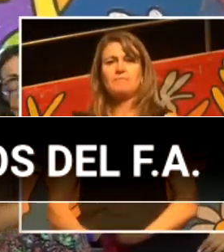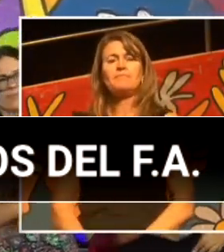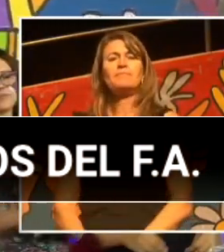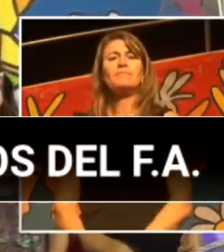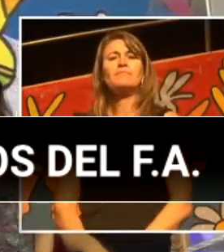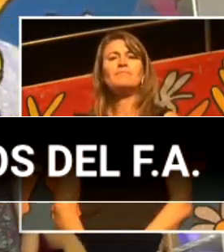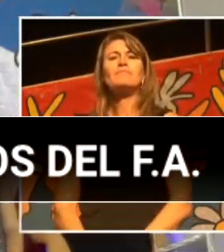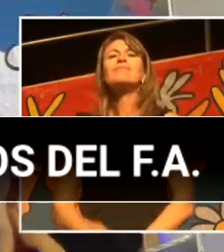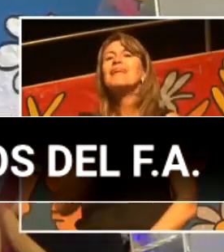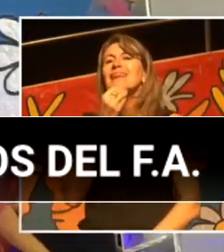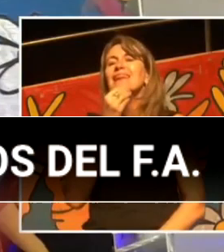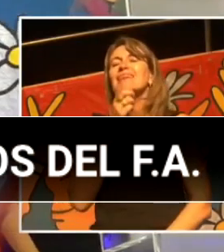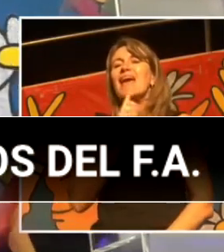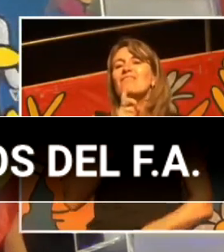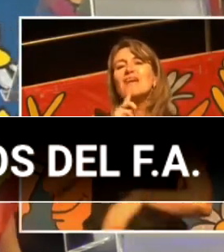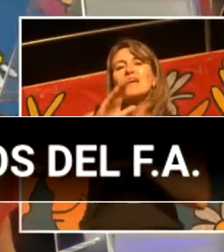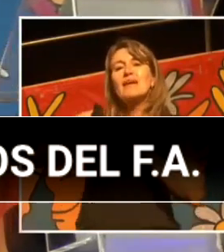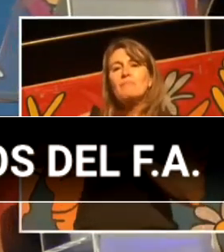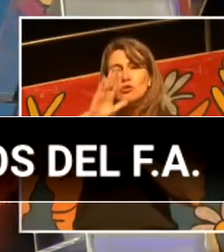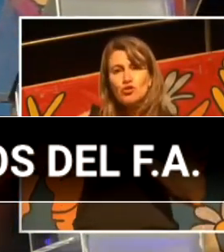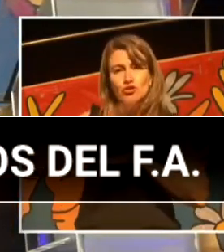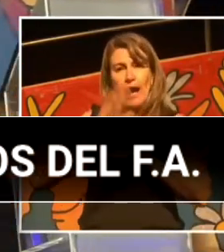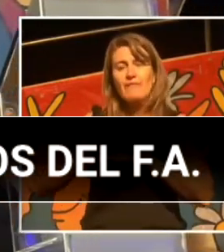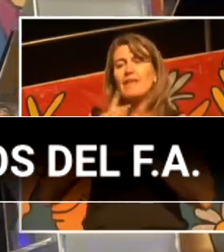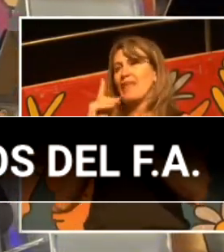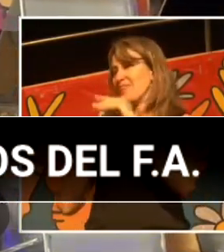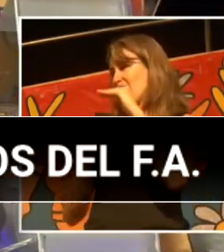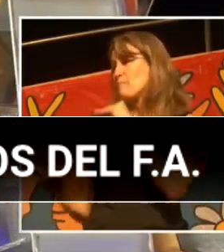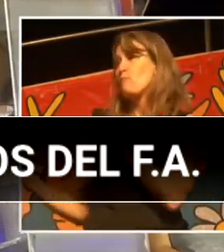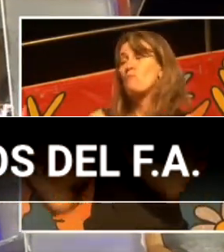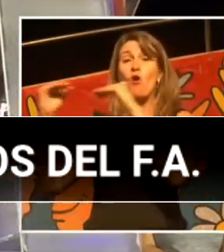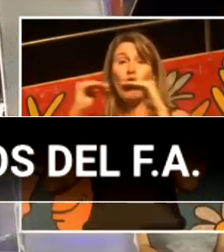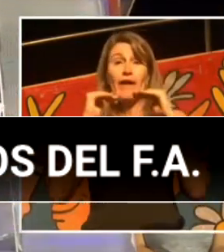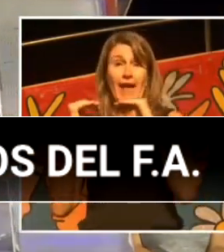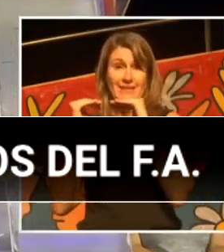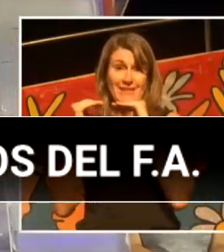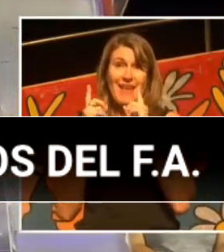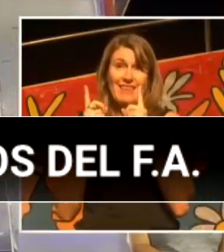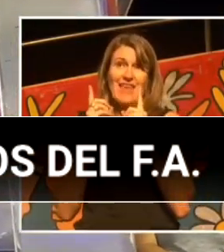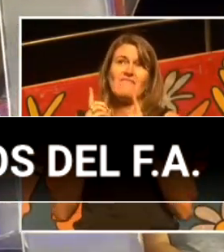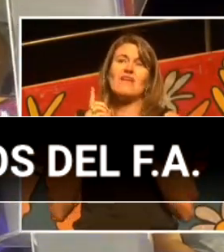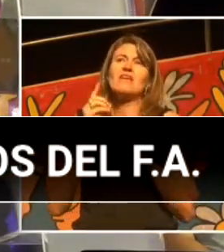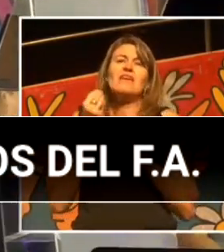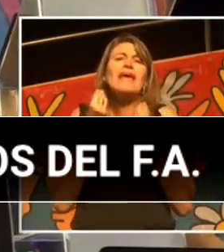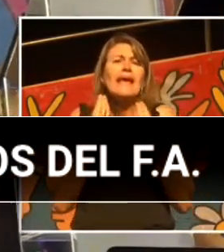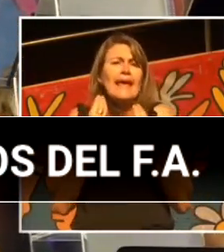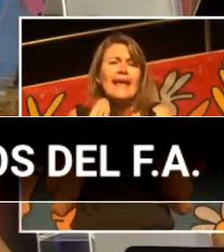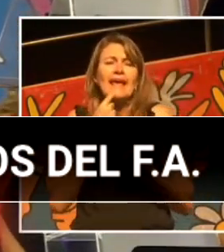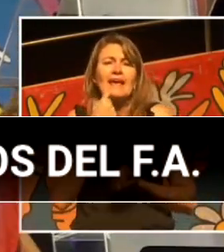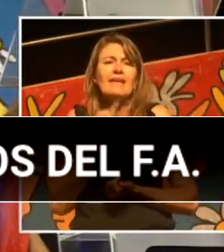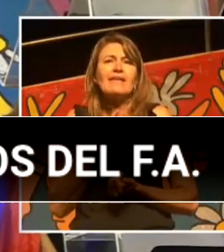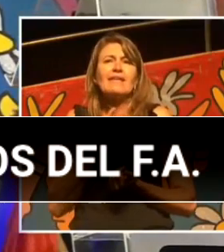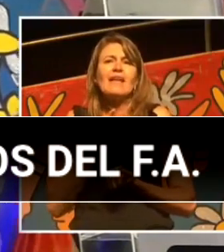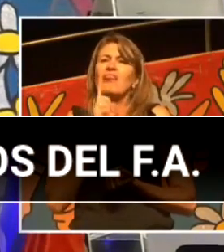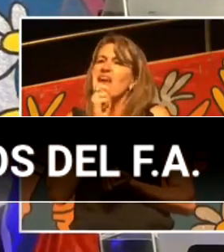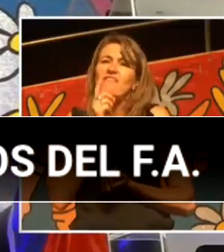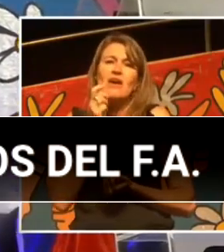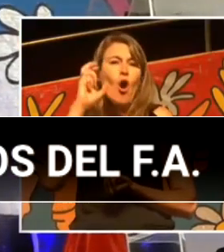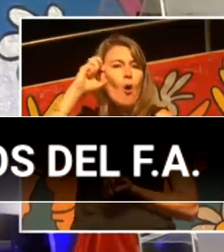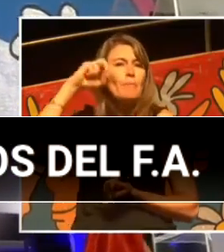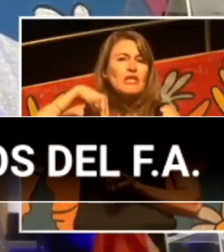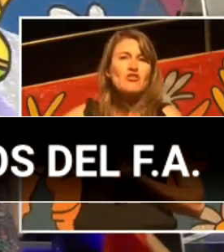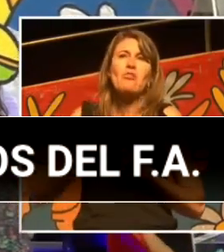pero ser responsables con la democracia no supone en ningún momento no decir lo que